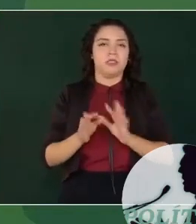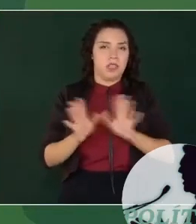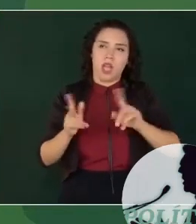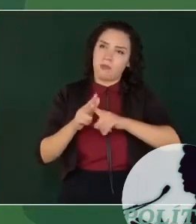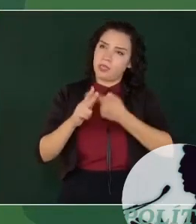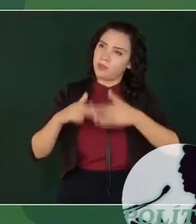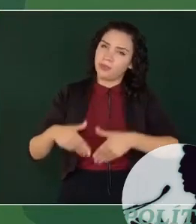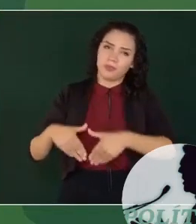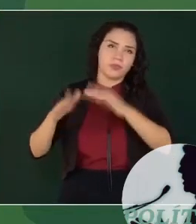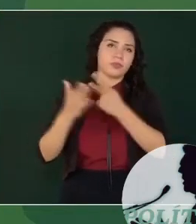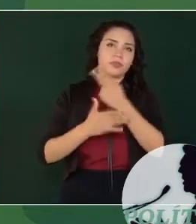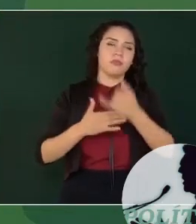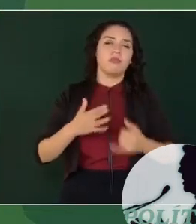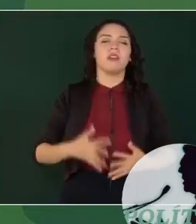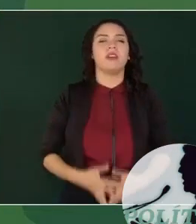se va a iniciar.